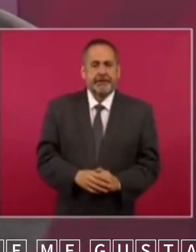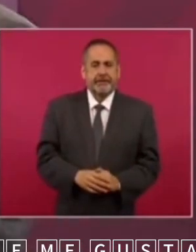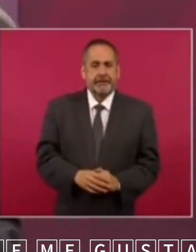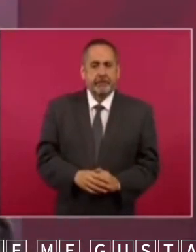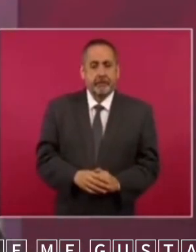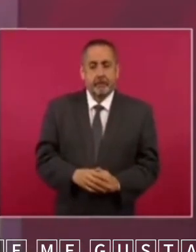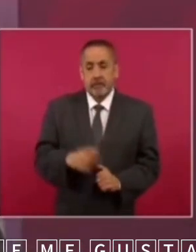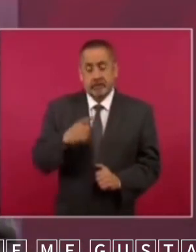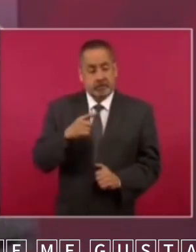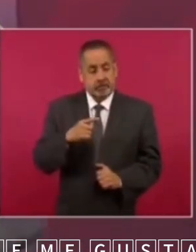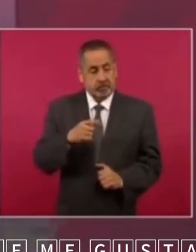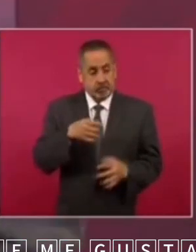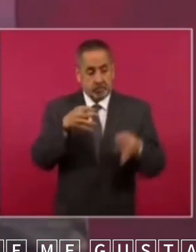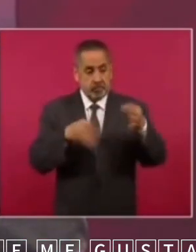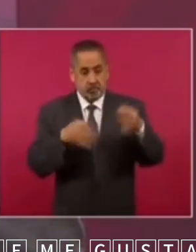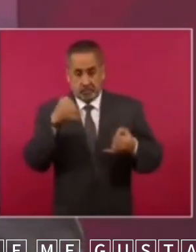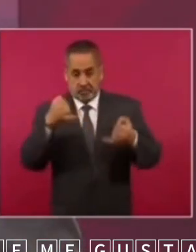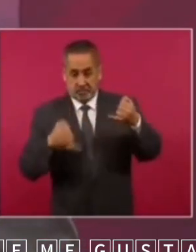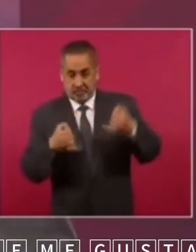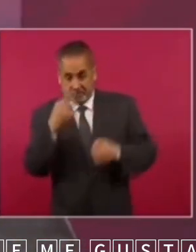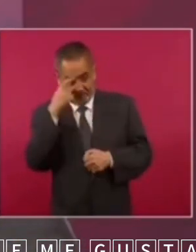Un juicio así